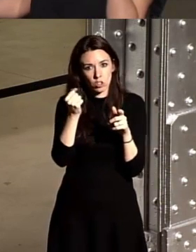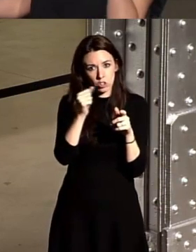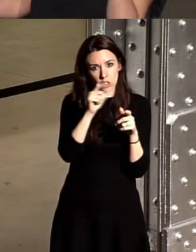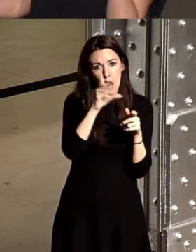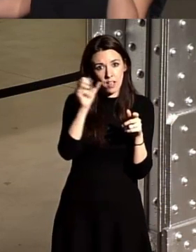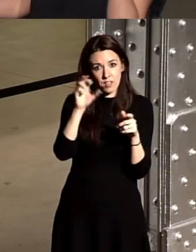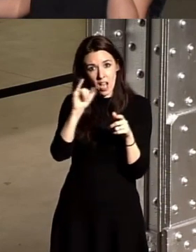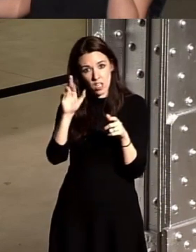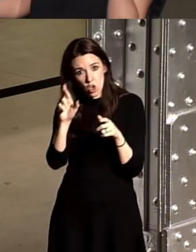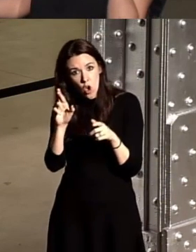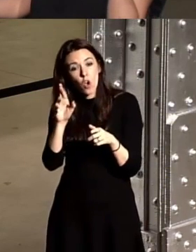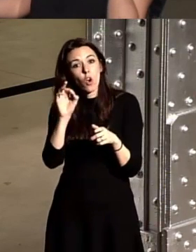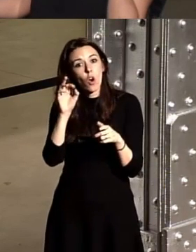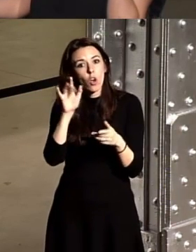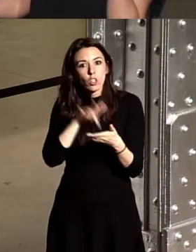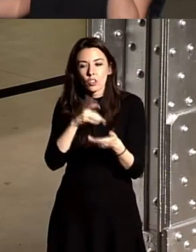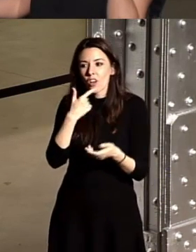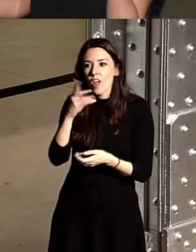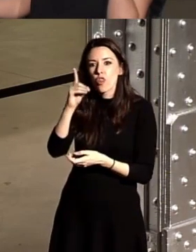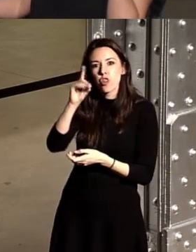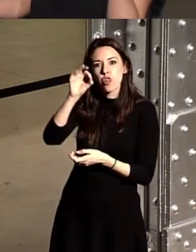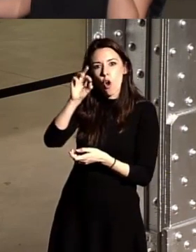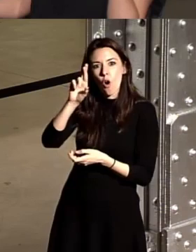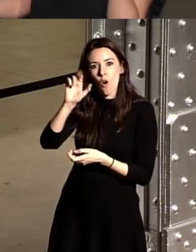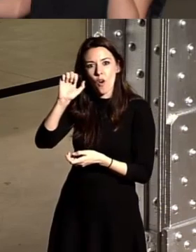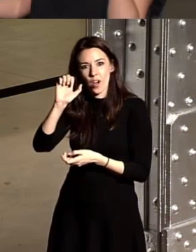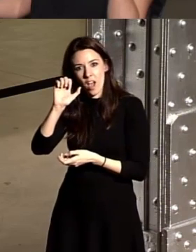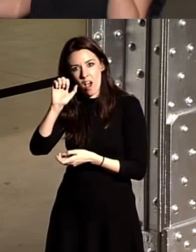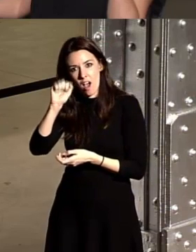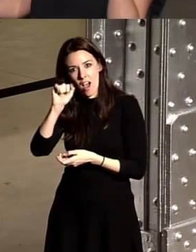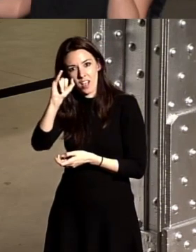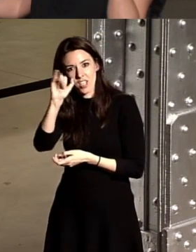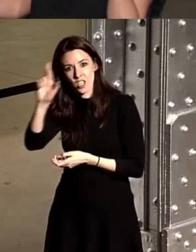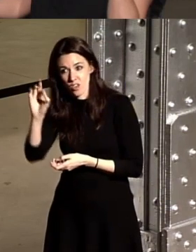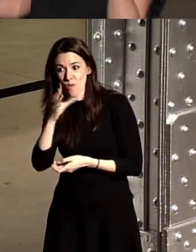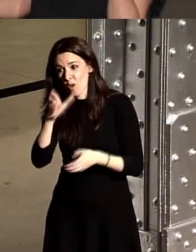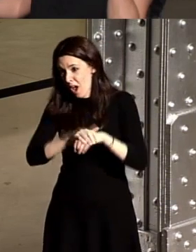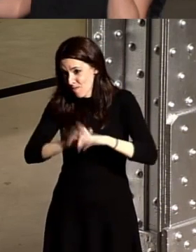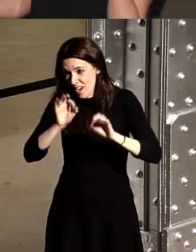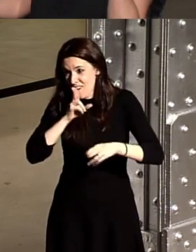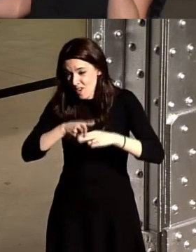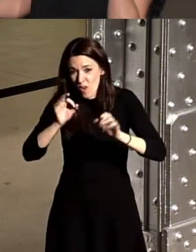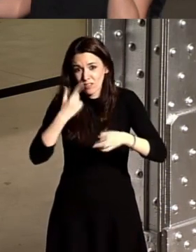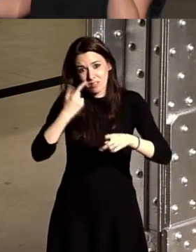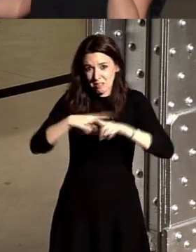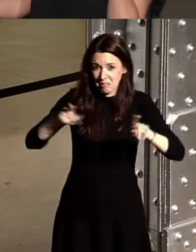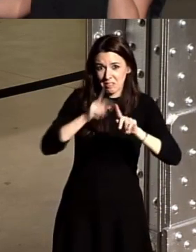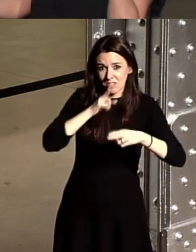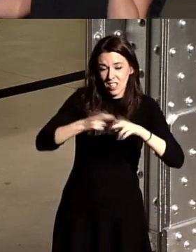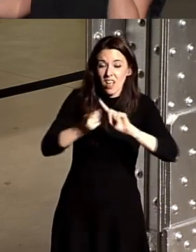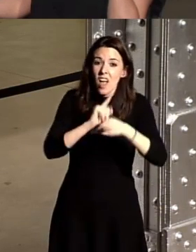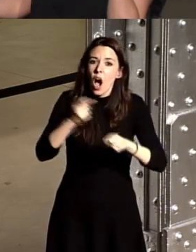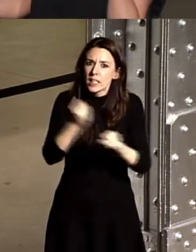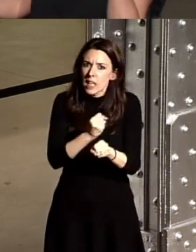tengo mucho miedo de llamarte Donadío, porque tengo una amiga del New York Times que se llama Donadío. Y si miras todas las fotos, es un trabajo honesto desde